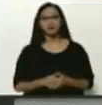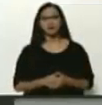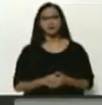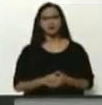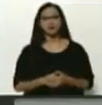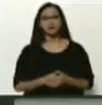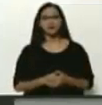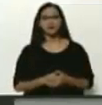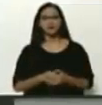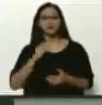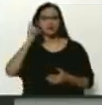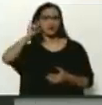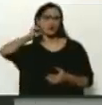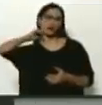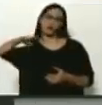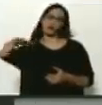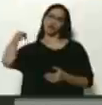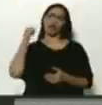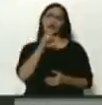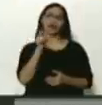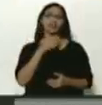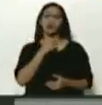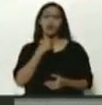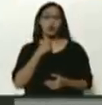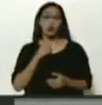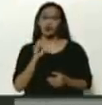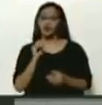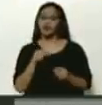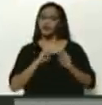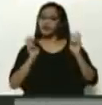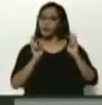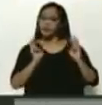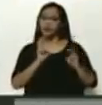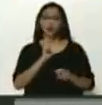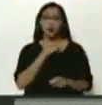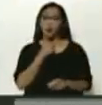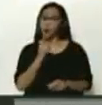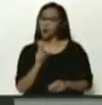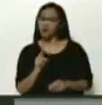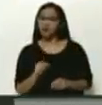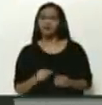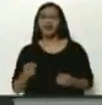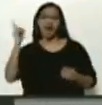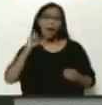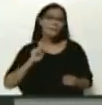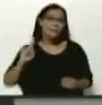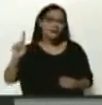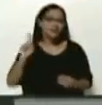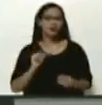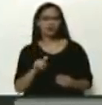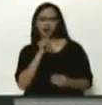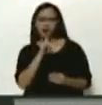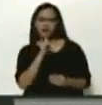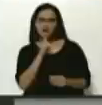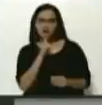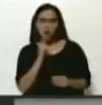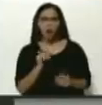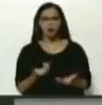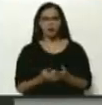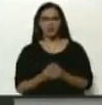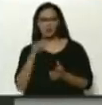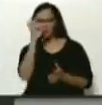A la gente no le gusta tocar eso. No le gusta tocar eso. A pesar de que sean informes